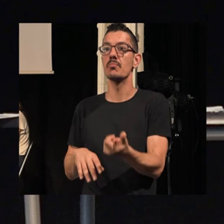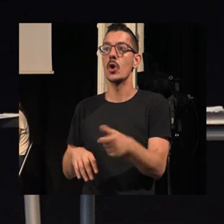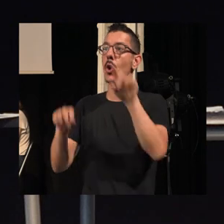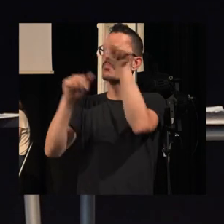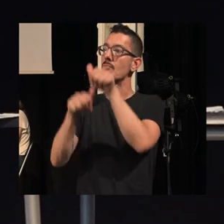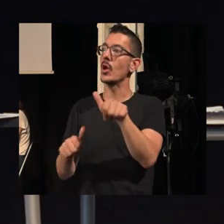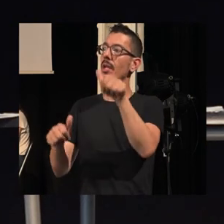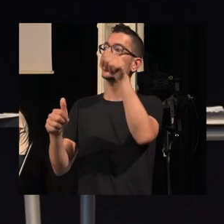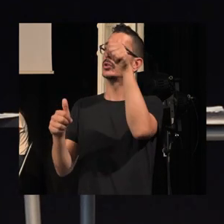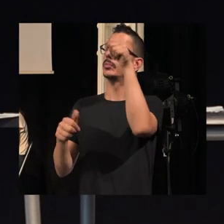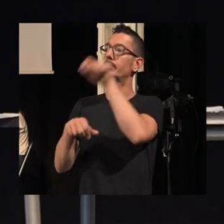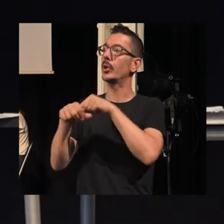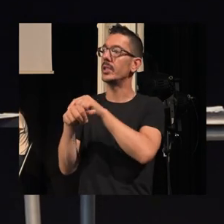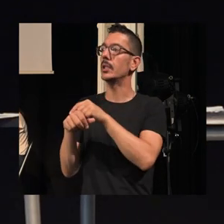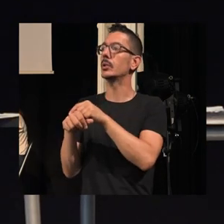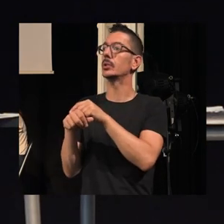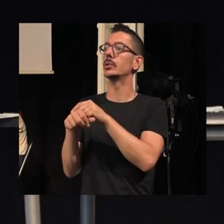modelos políticos